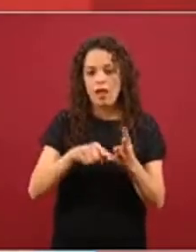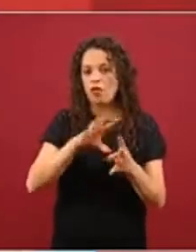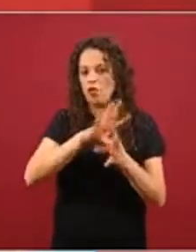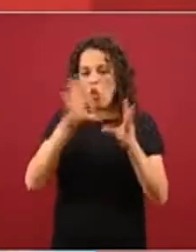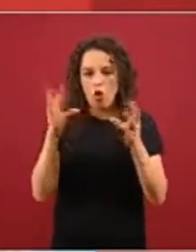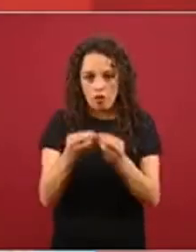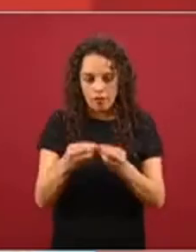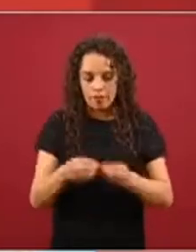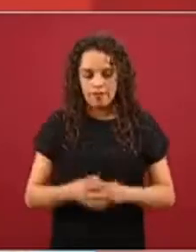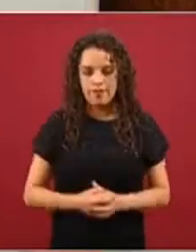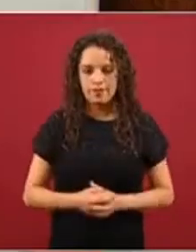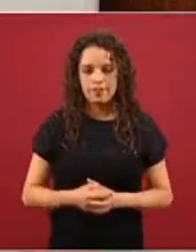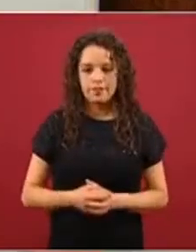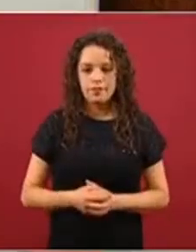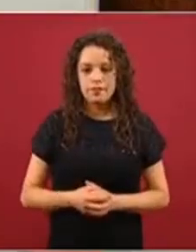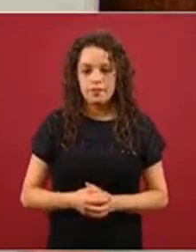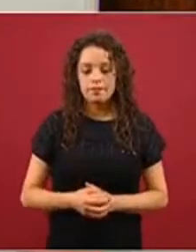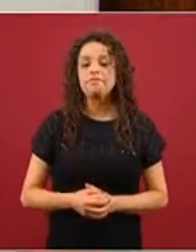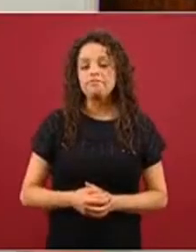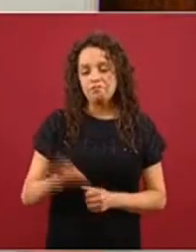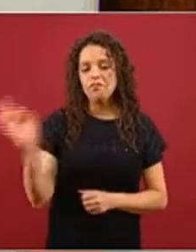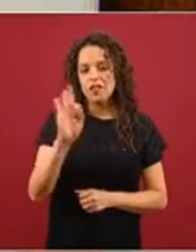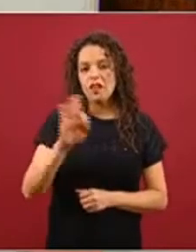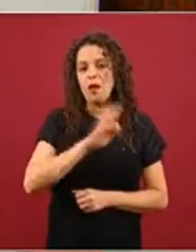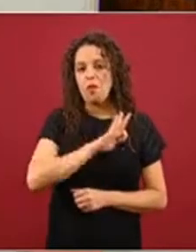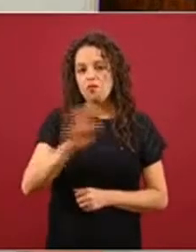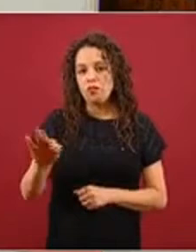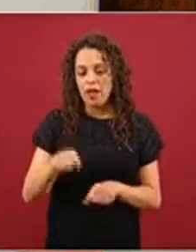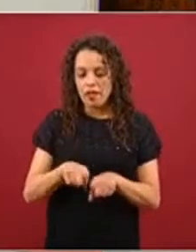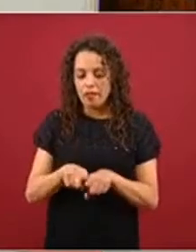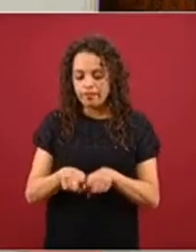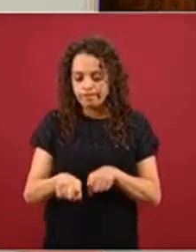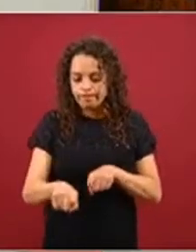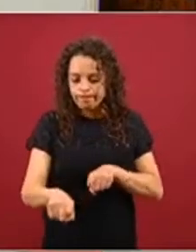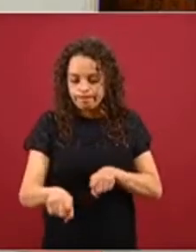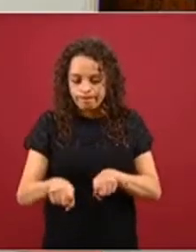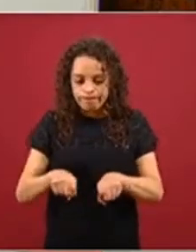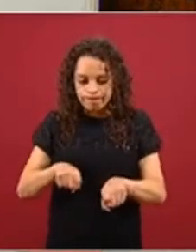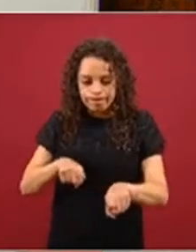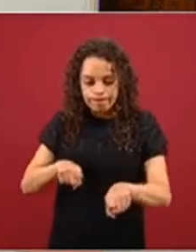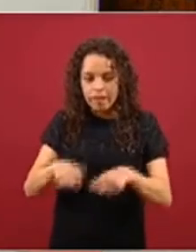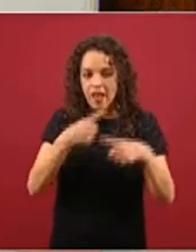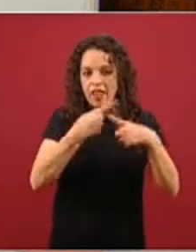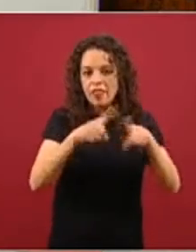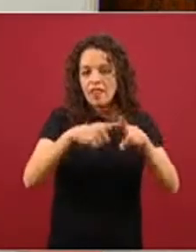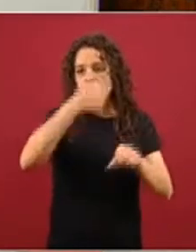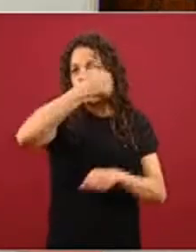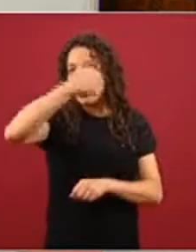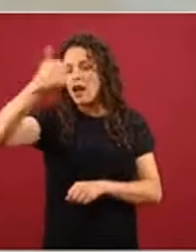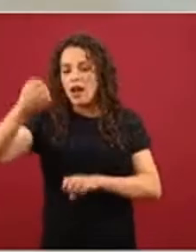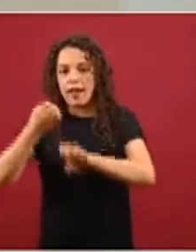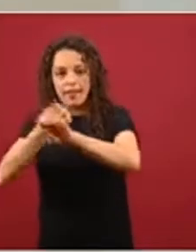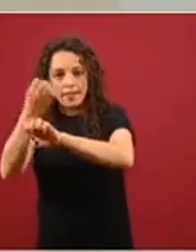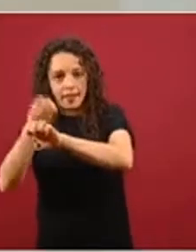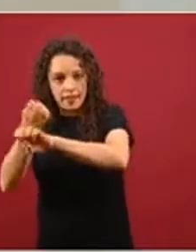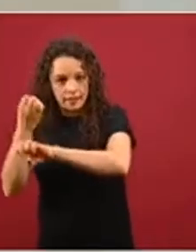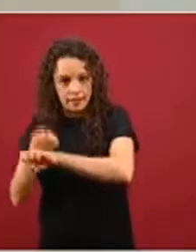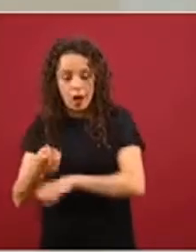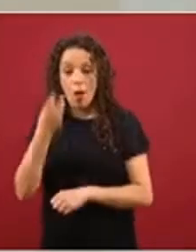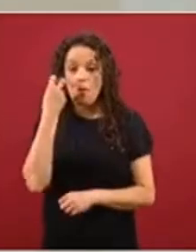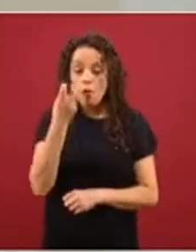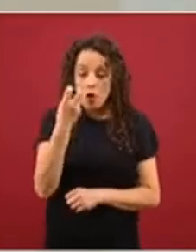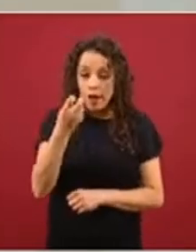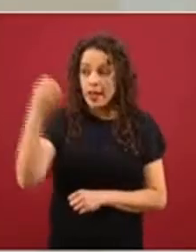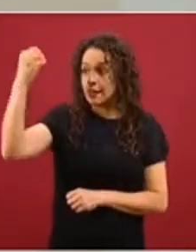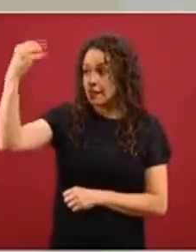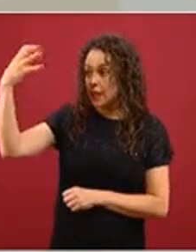es posible que de repente haya desfases entre una entidad y la otra, y nosotros planteamos el semáforo directamente